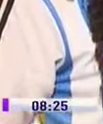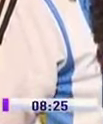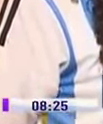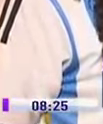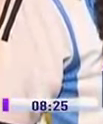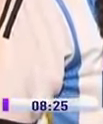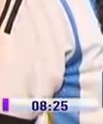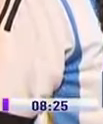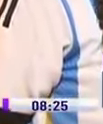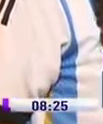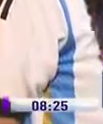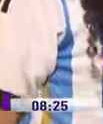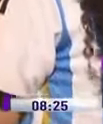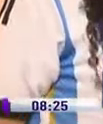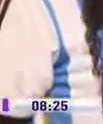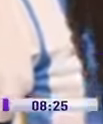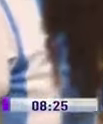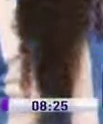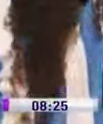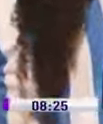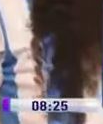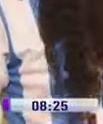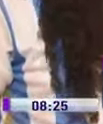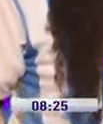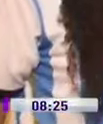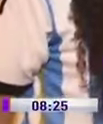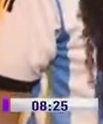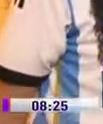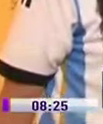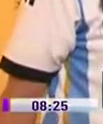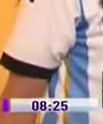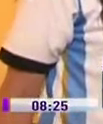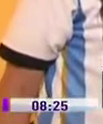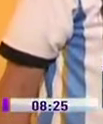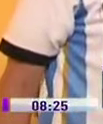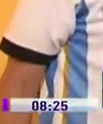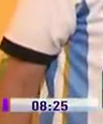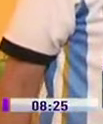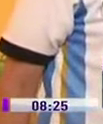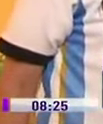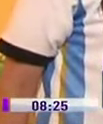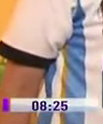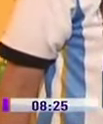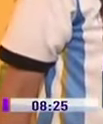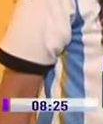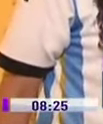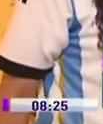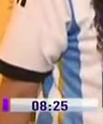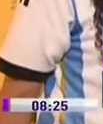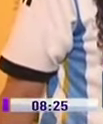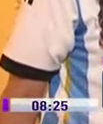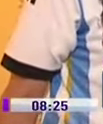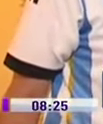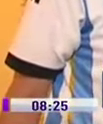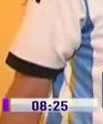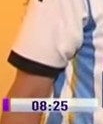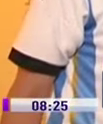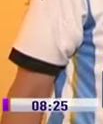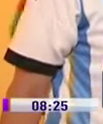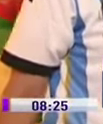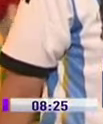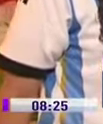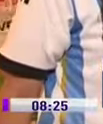de un partido bonito. ¿Cómo salís en el córner? Salgo, tengo que salir seguro. ¿Un chumpa? ¿Ah? ¿Un chumpa?